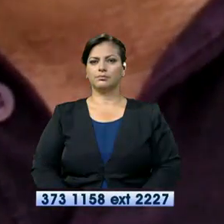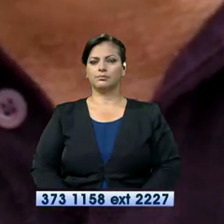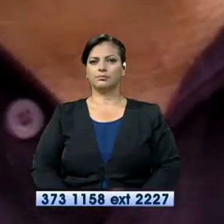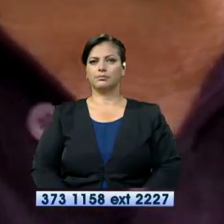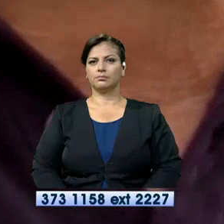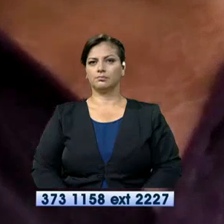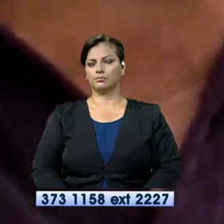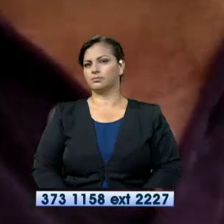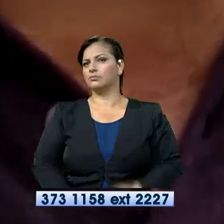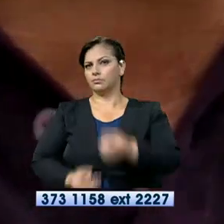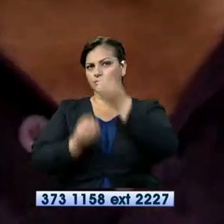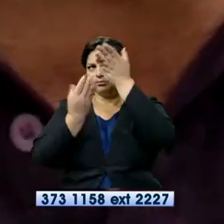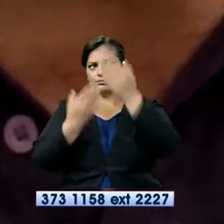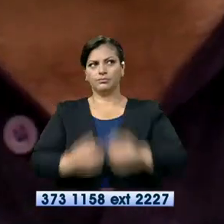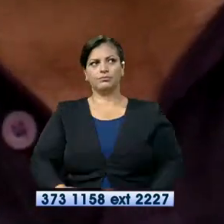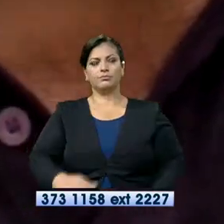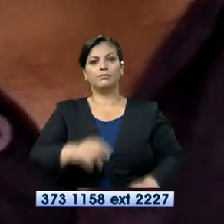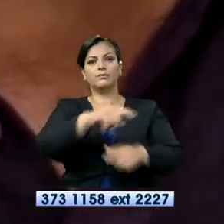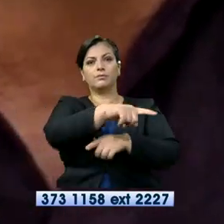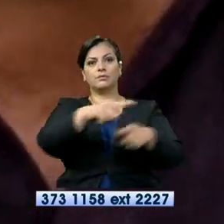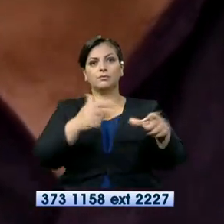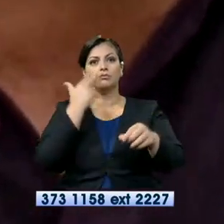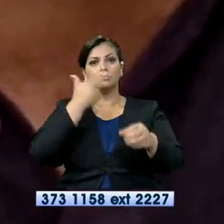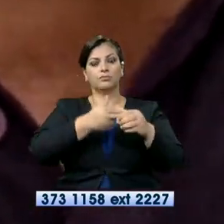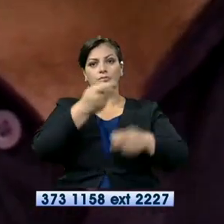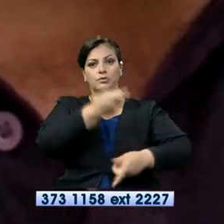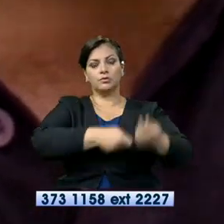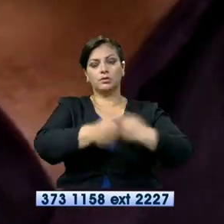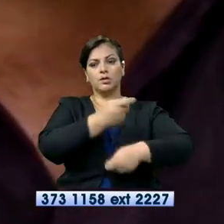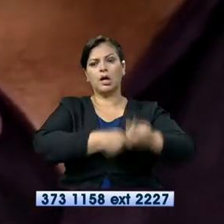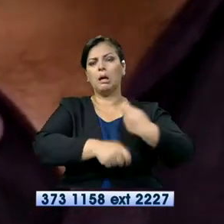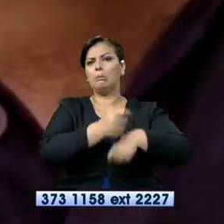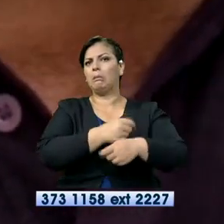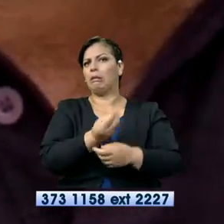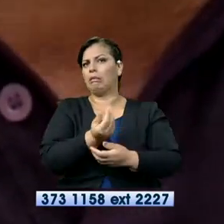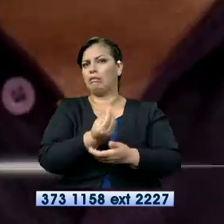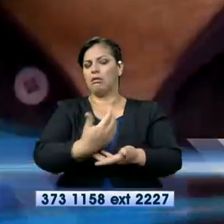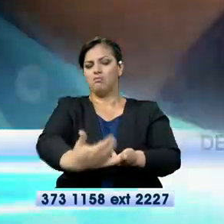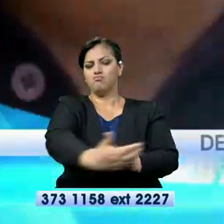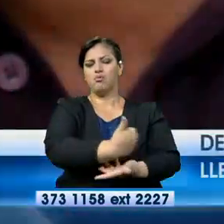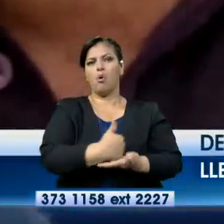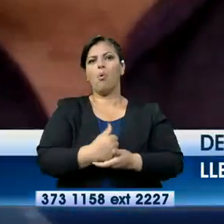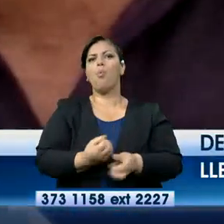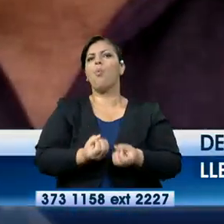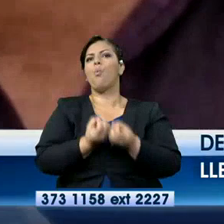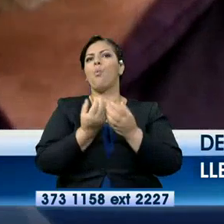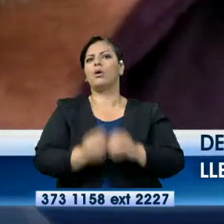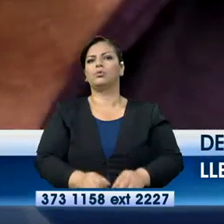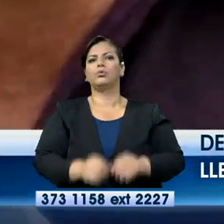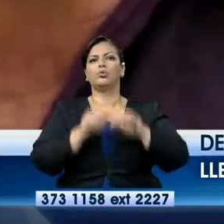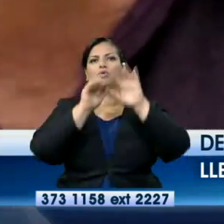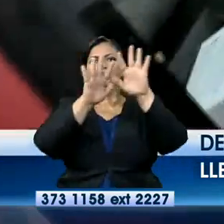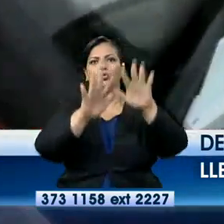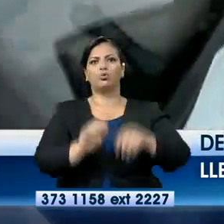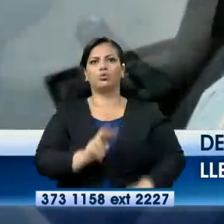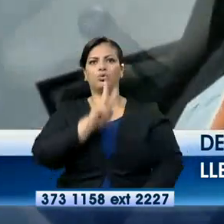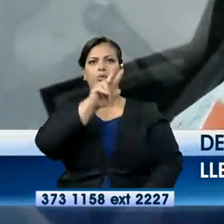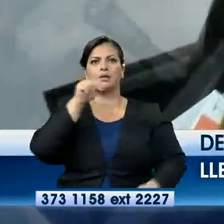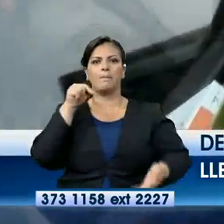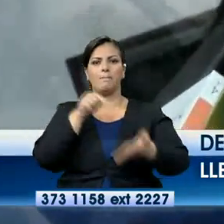Fui interceptado con un tipo, con dos tipos, a mi lado izquierdo y con dos tipos al lado derecho